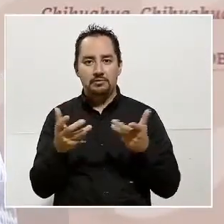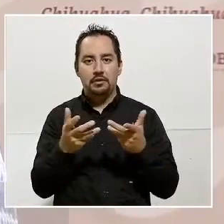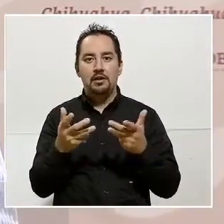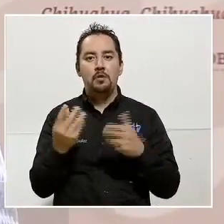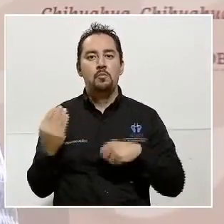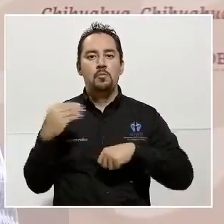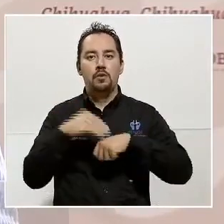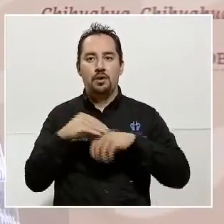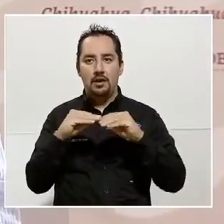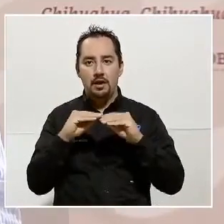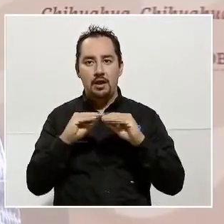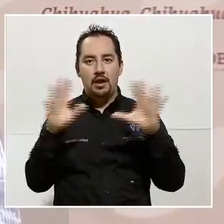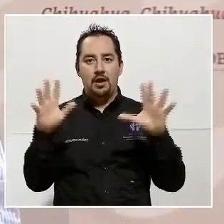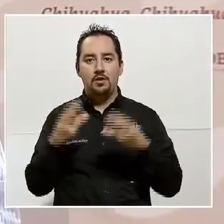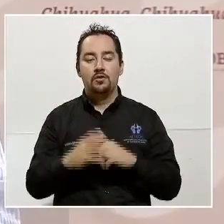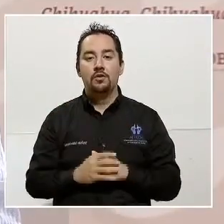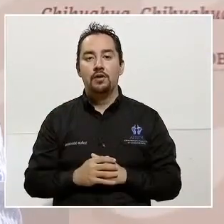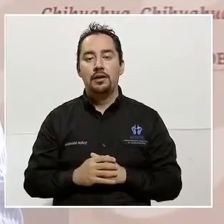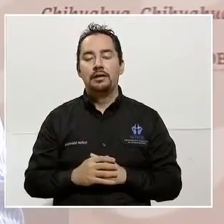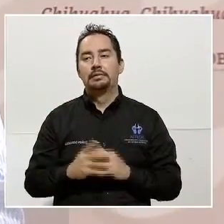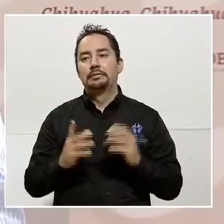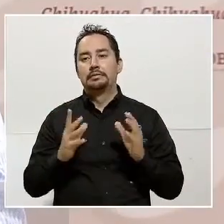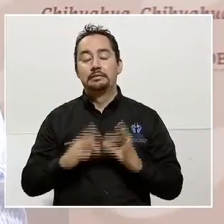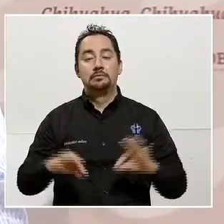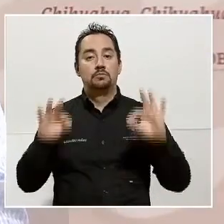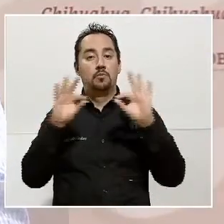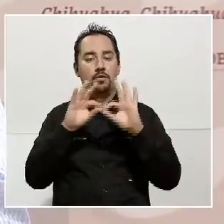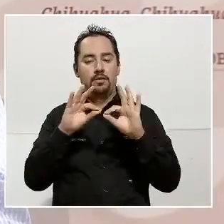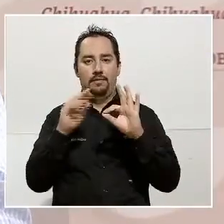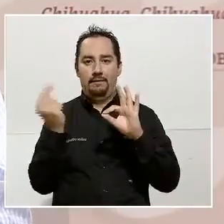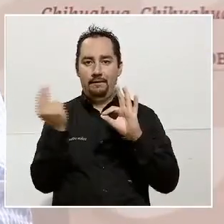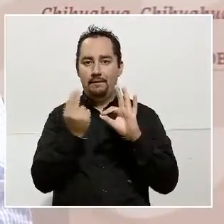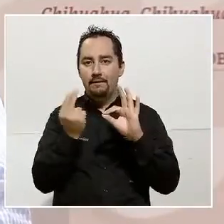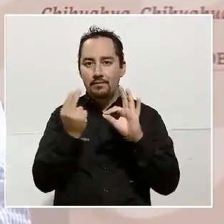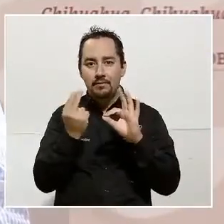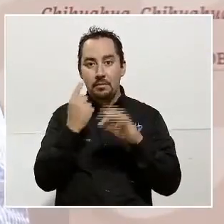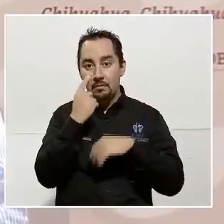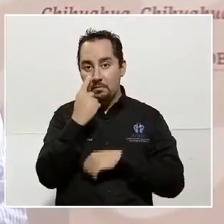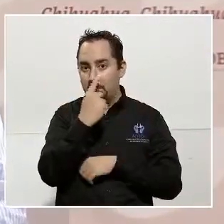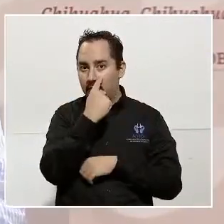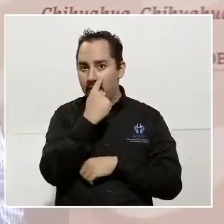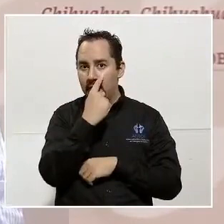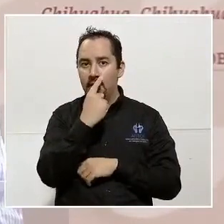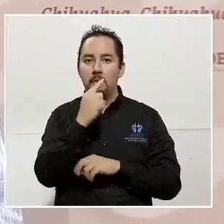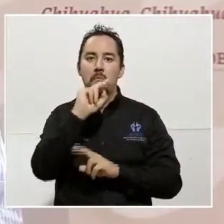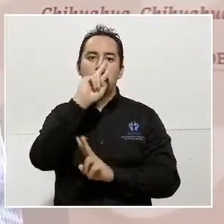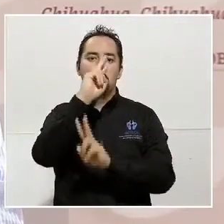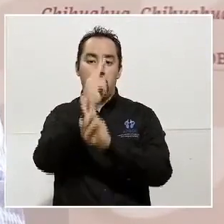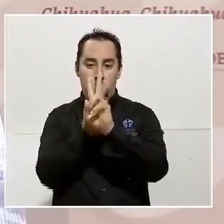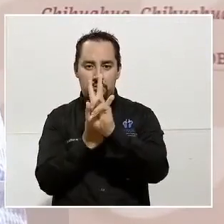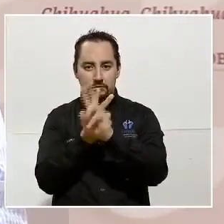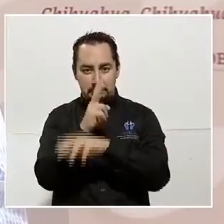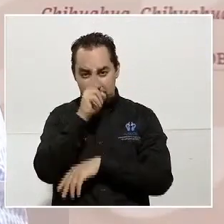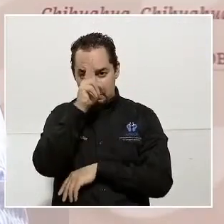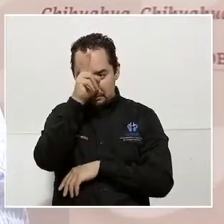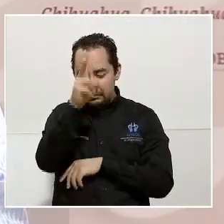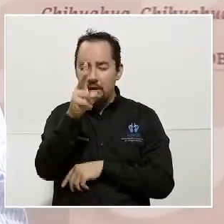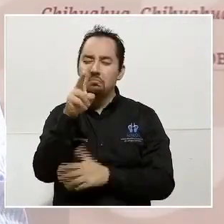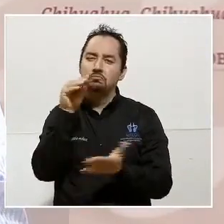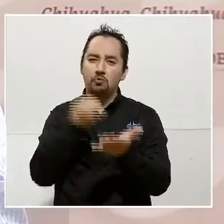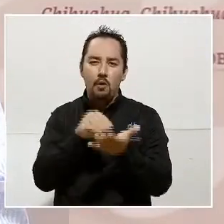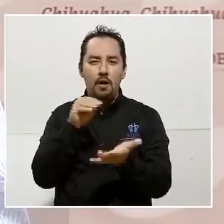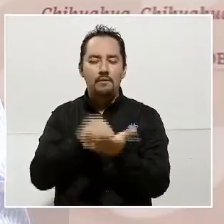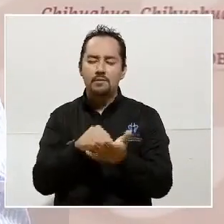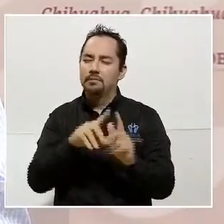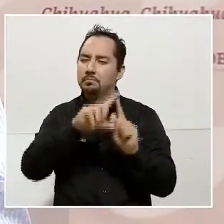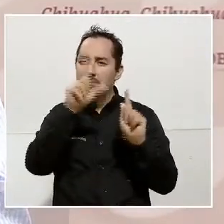esclarecimiento histórico sin perder de vista la situación de violencia que continúa sacudiendo a nuestro